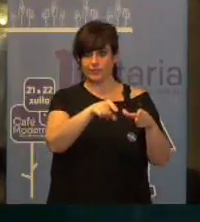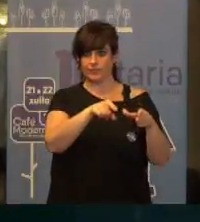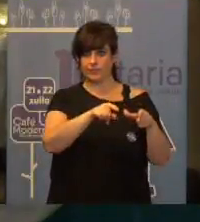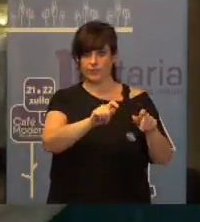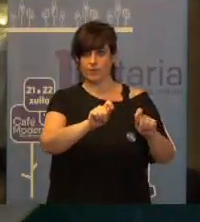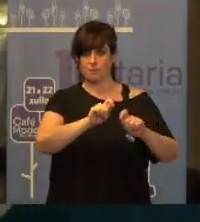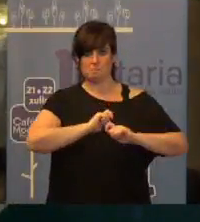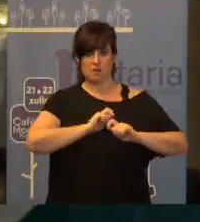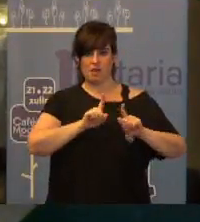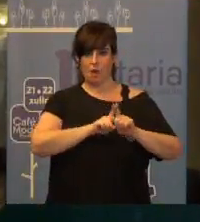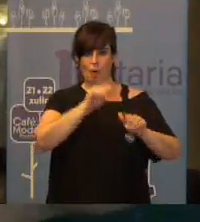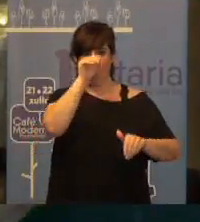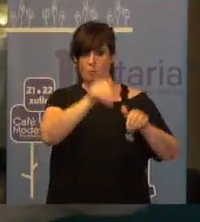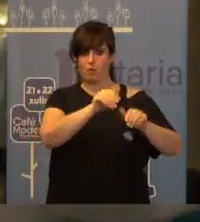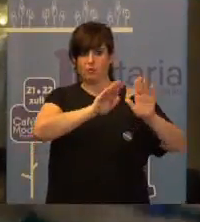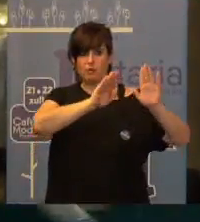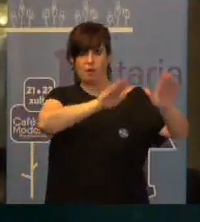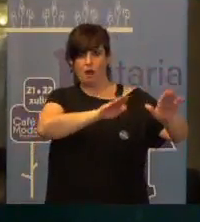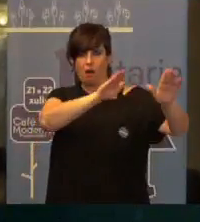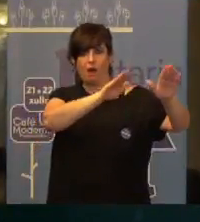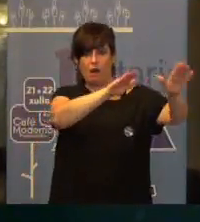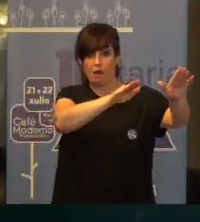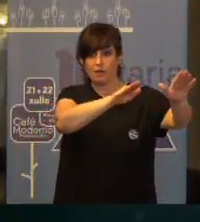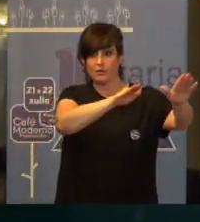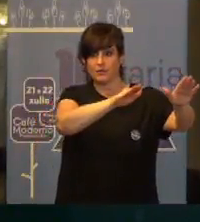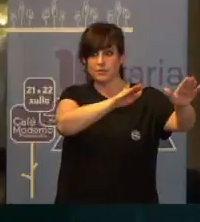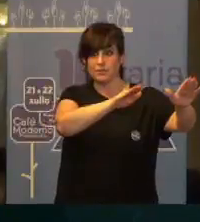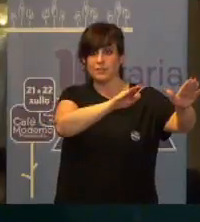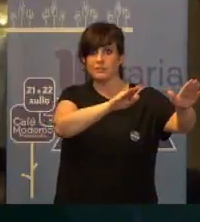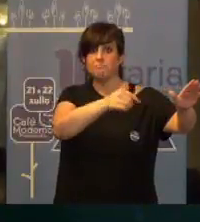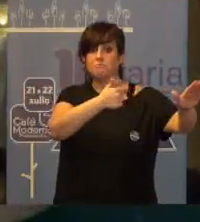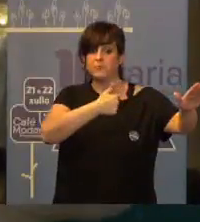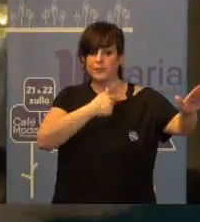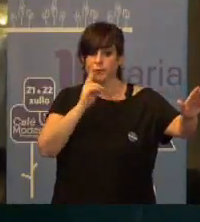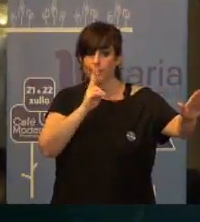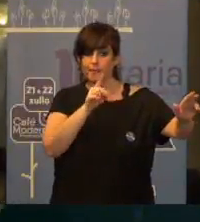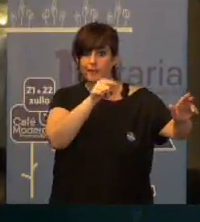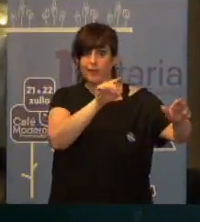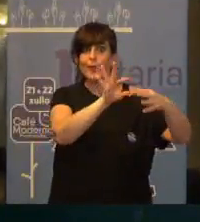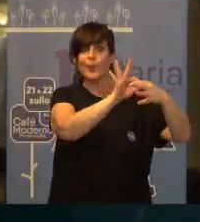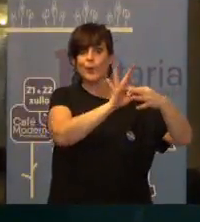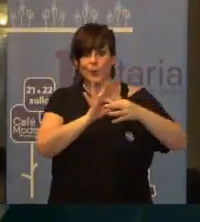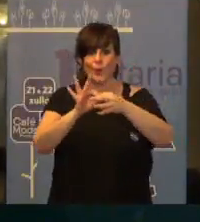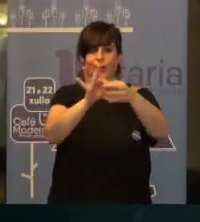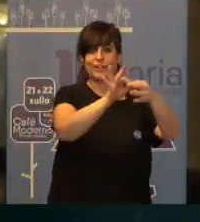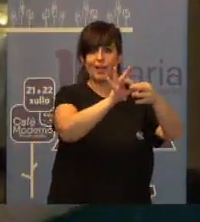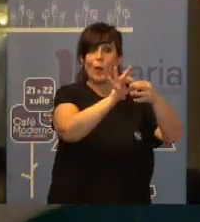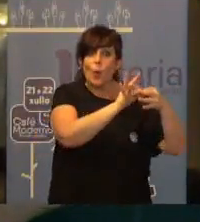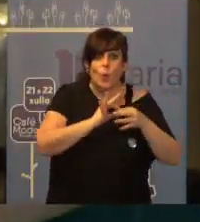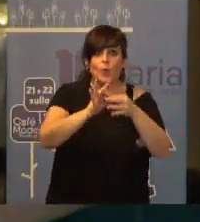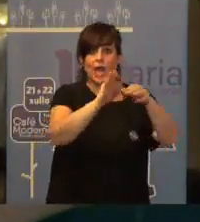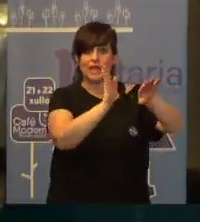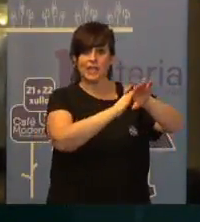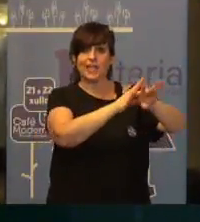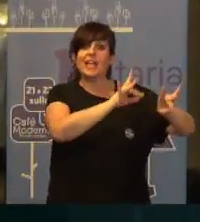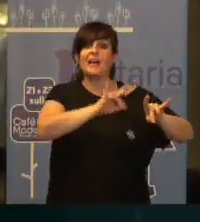un trasvase de votos e demais, que é, ao meu entender, a unidade de esquerda e nacionalismo.